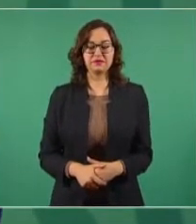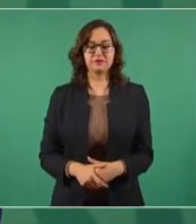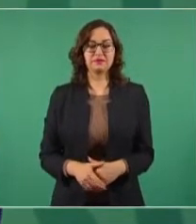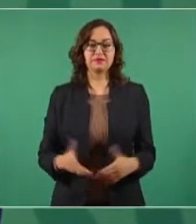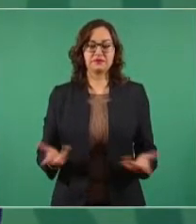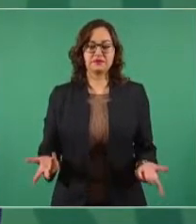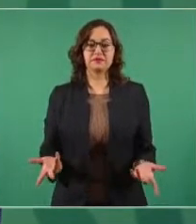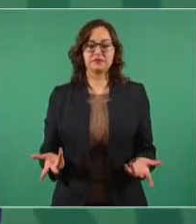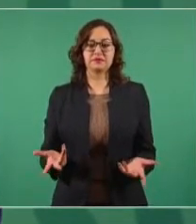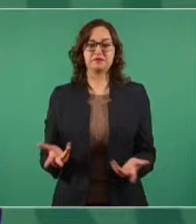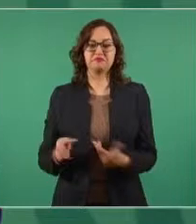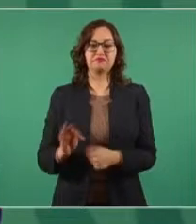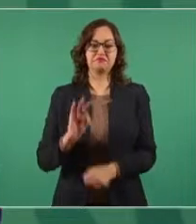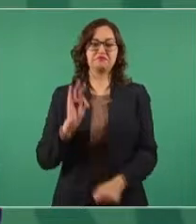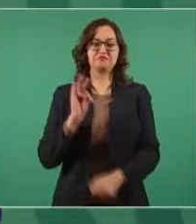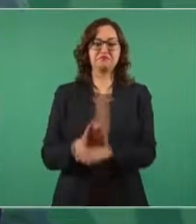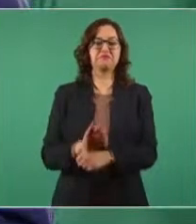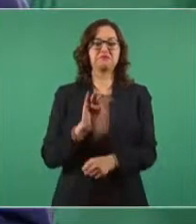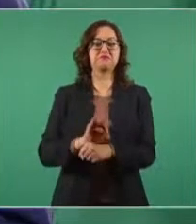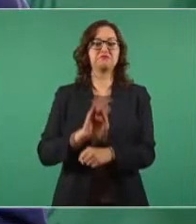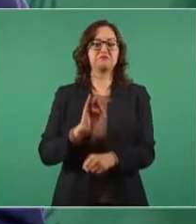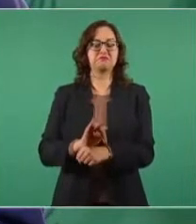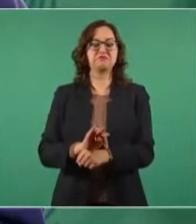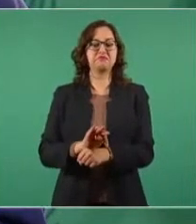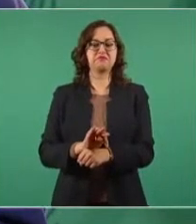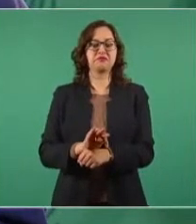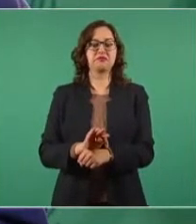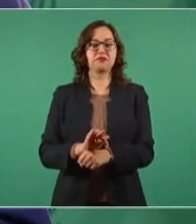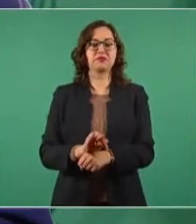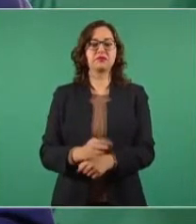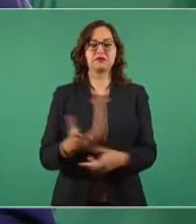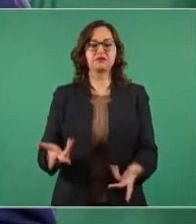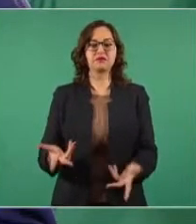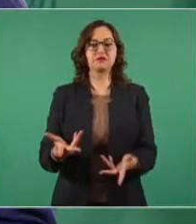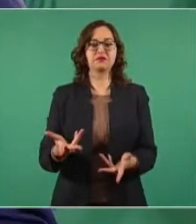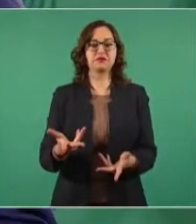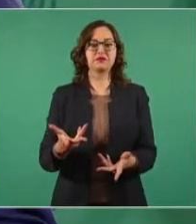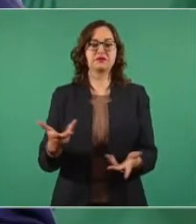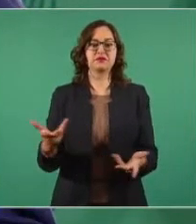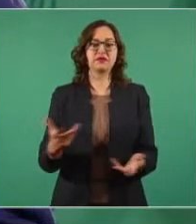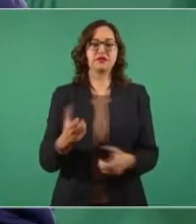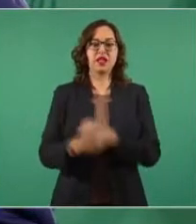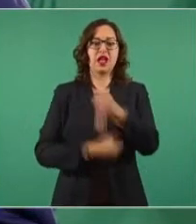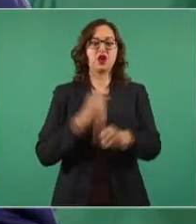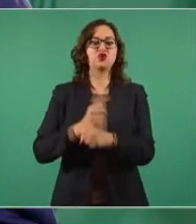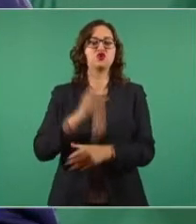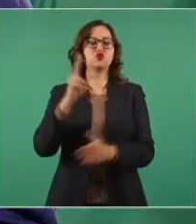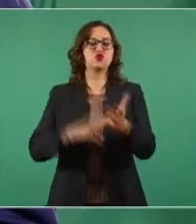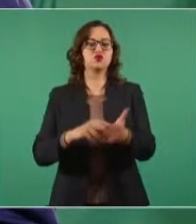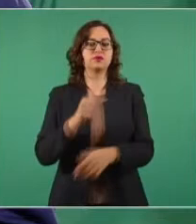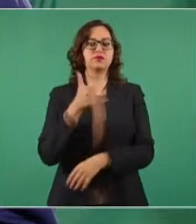encabeza el fraude y se consuma el fraude del 2006